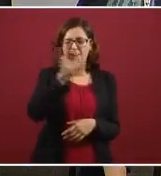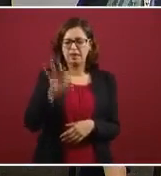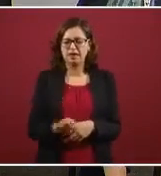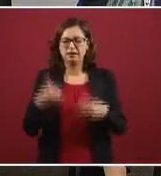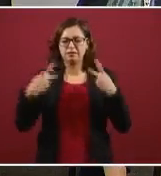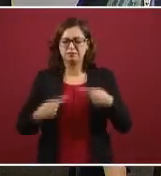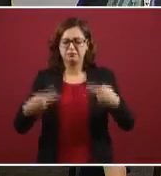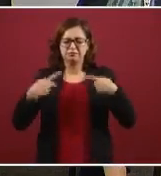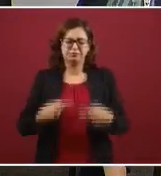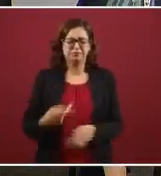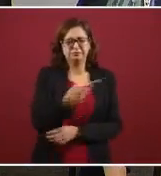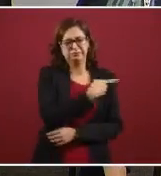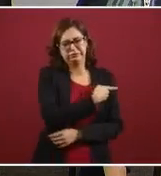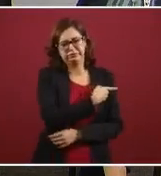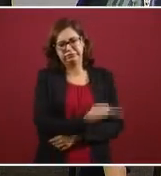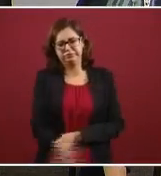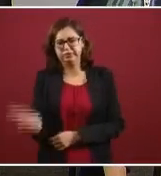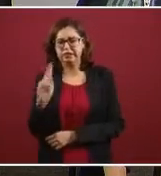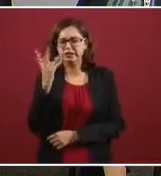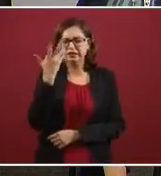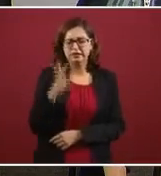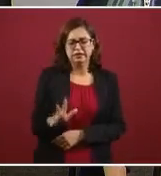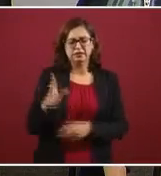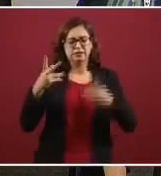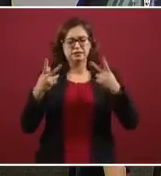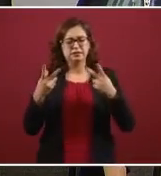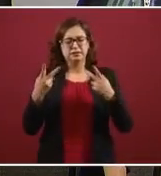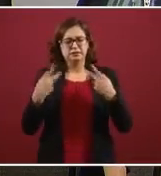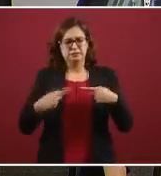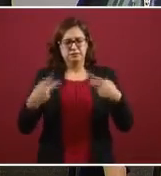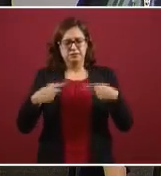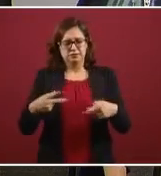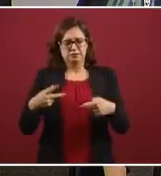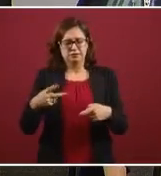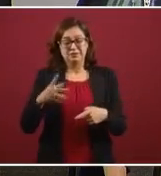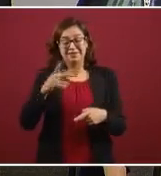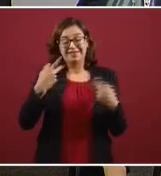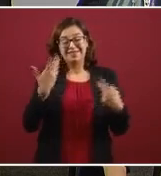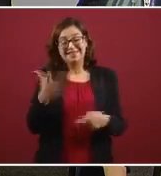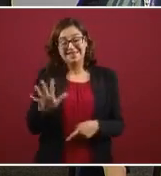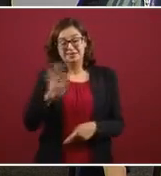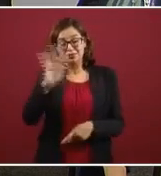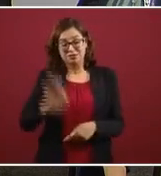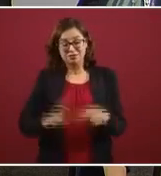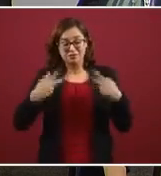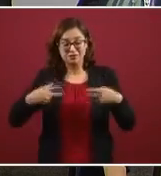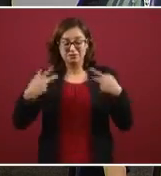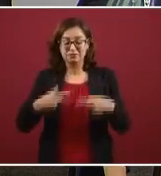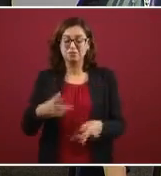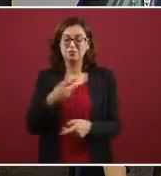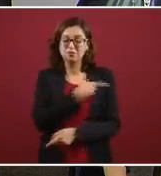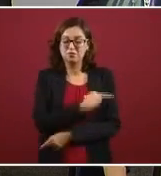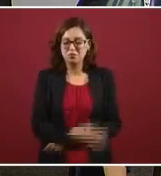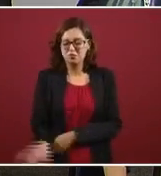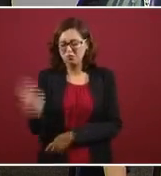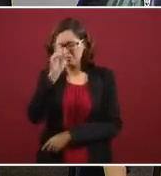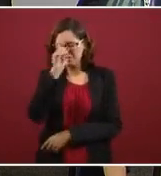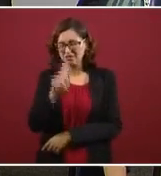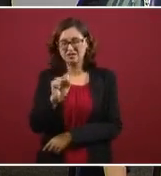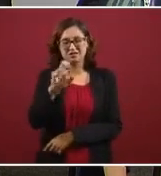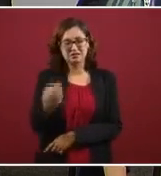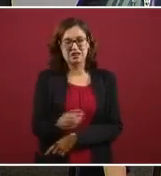en situación de pobreza y 10% en pobreza extrema. O sea, 62 millones de personas en pobreza